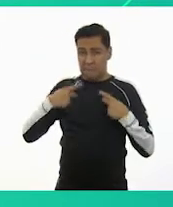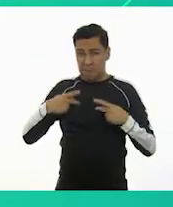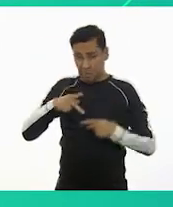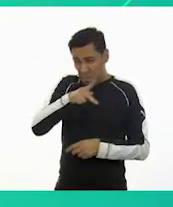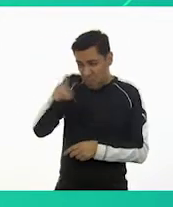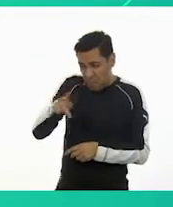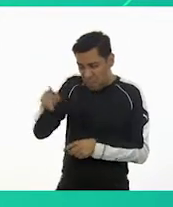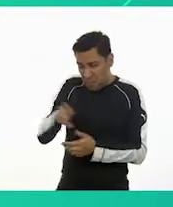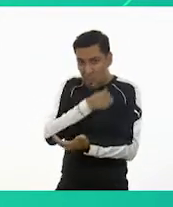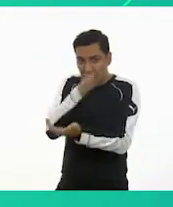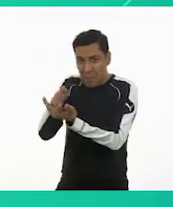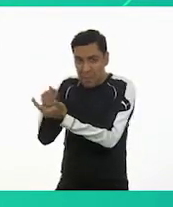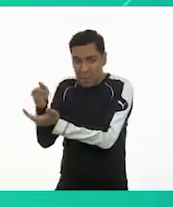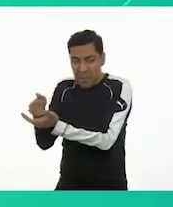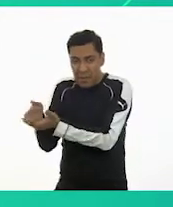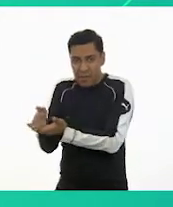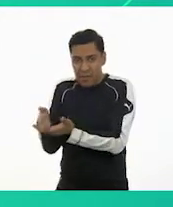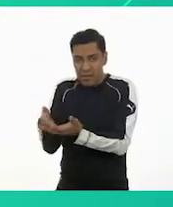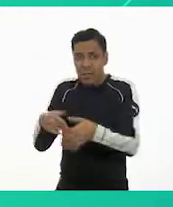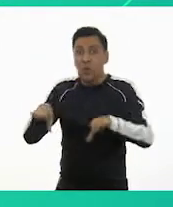poblados. ¿Y cuál fue la reacción?